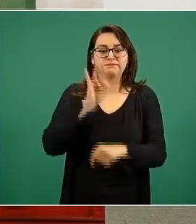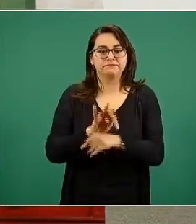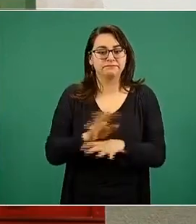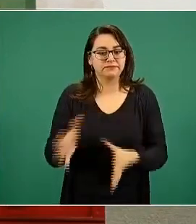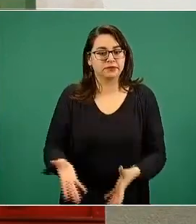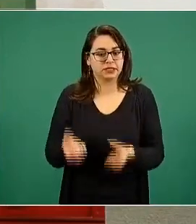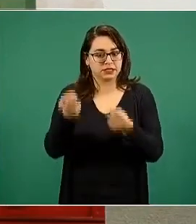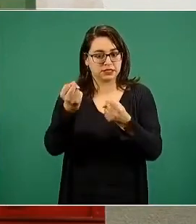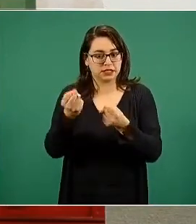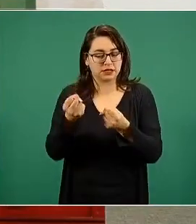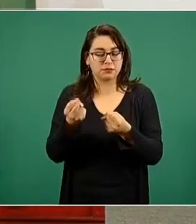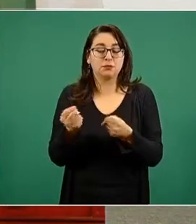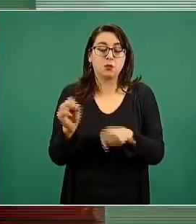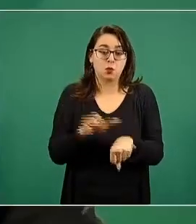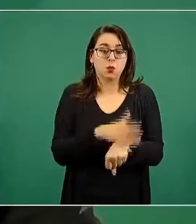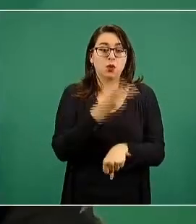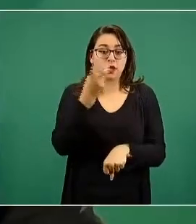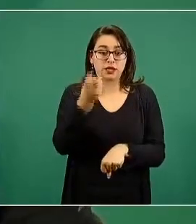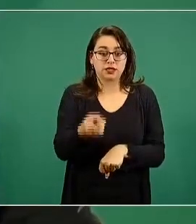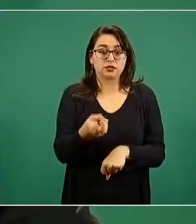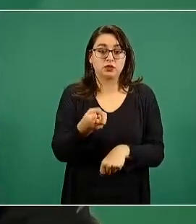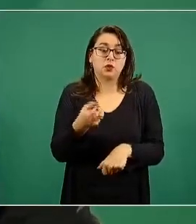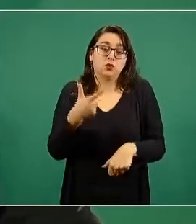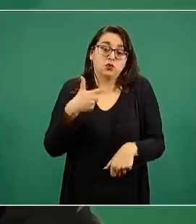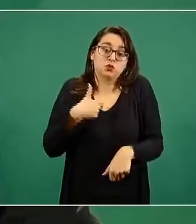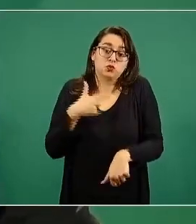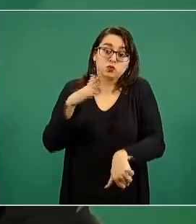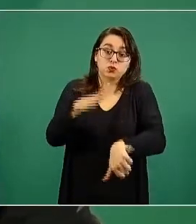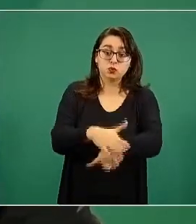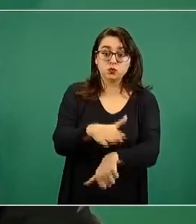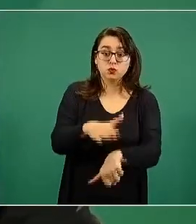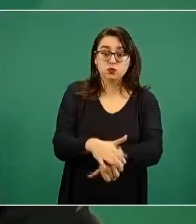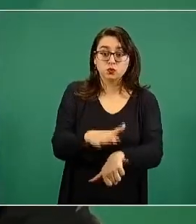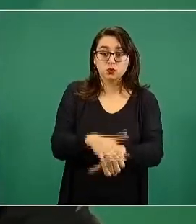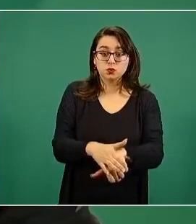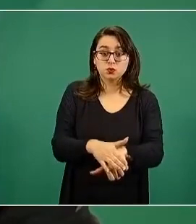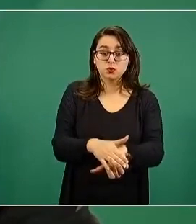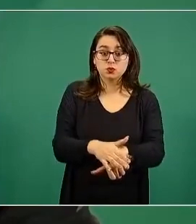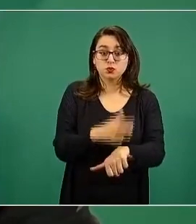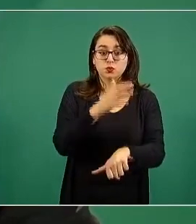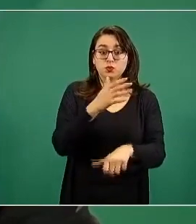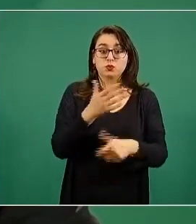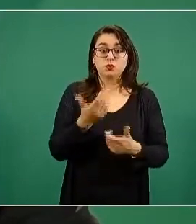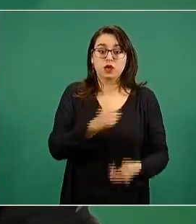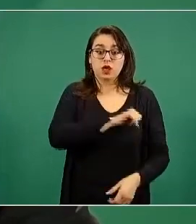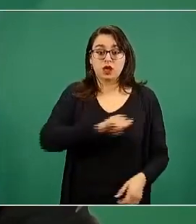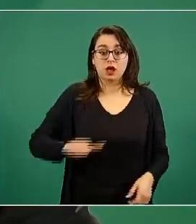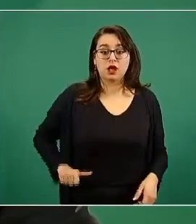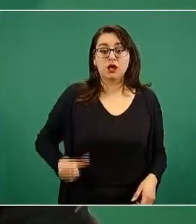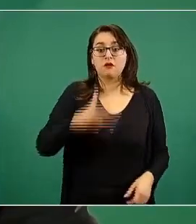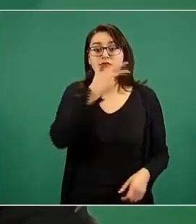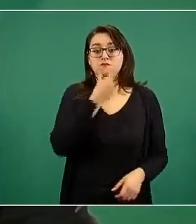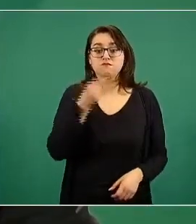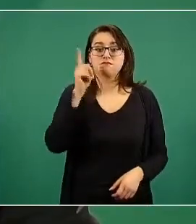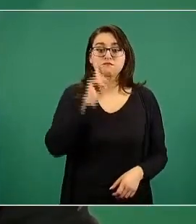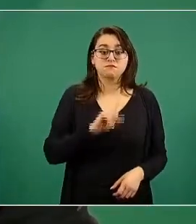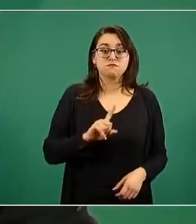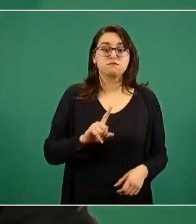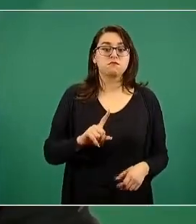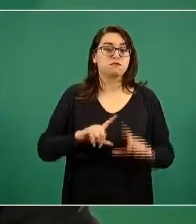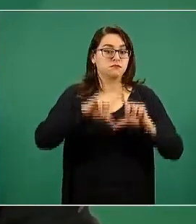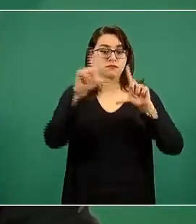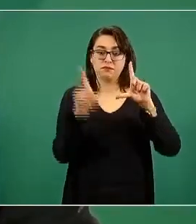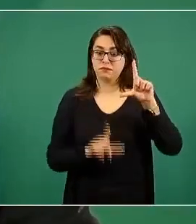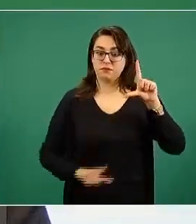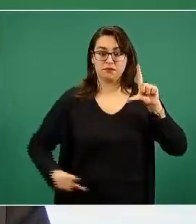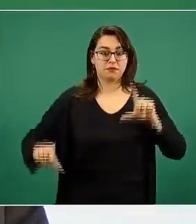cargo. Entonces, pues llamaría a alcaldes y alcaldesas de todo nuestro país